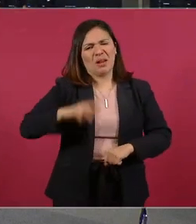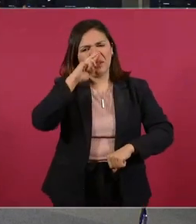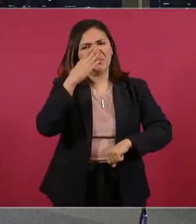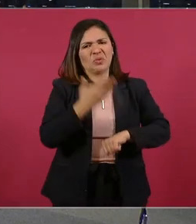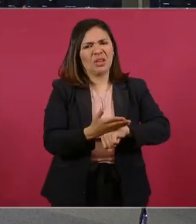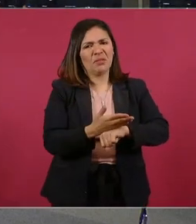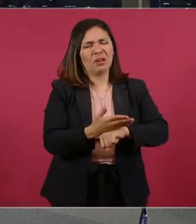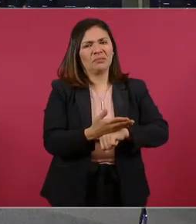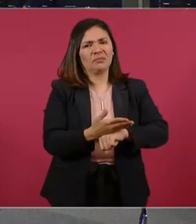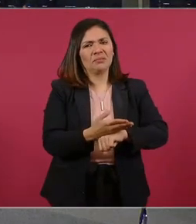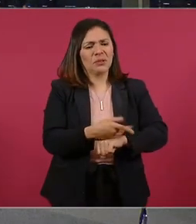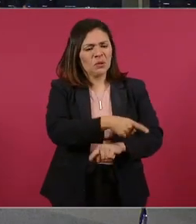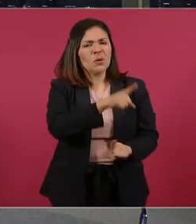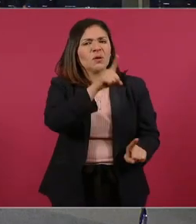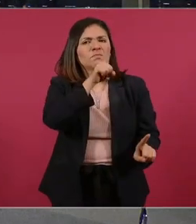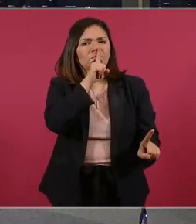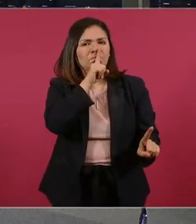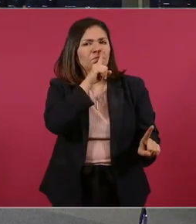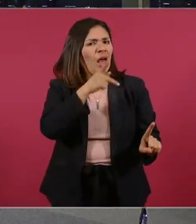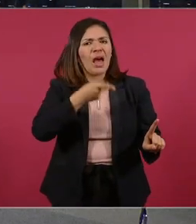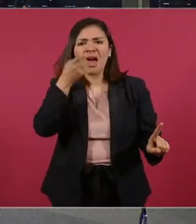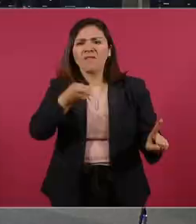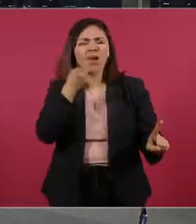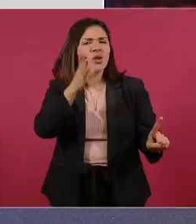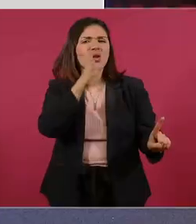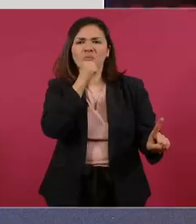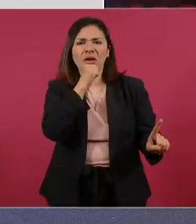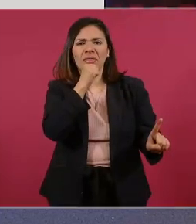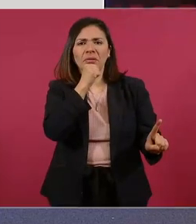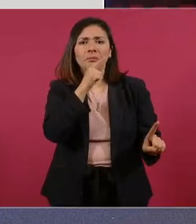atado de pies y manos.